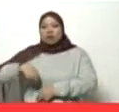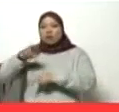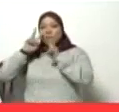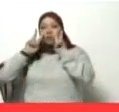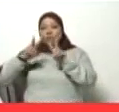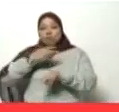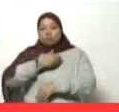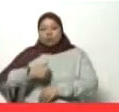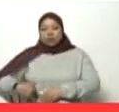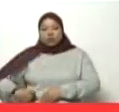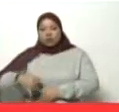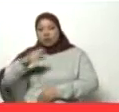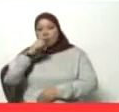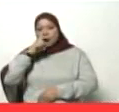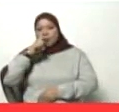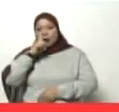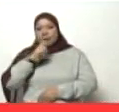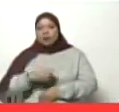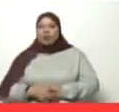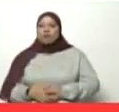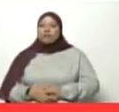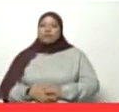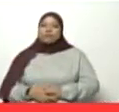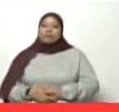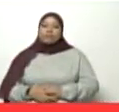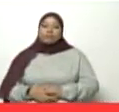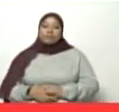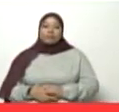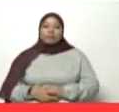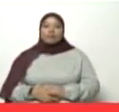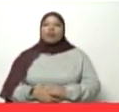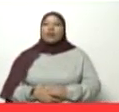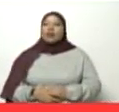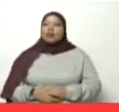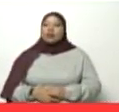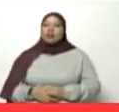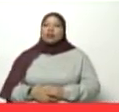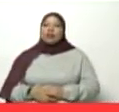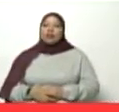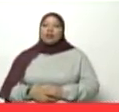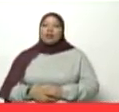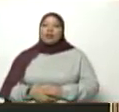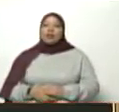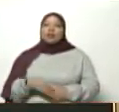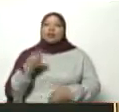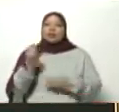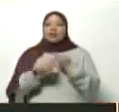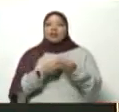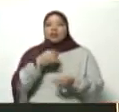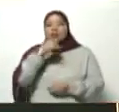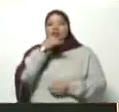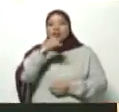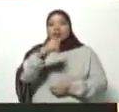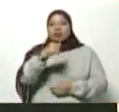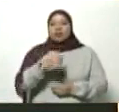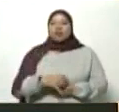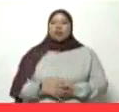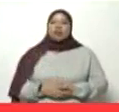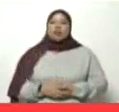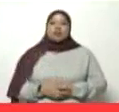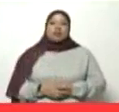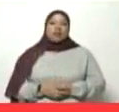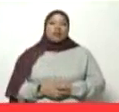allá, ser recibido por el presidente de Egipto, ser recibido por el secretario general de la ONU, el señor